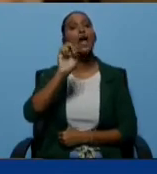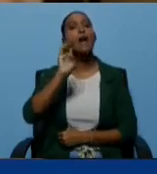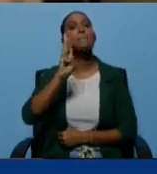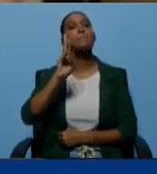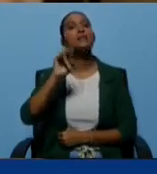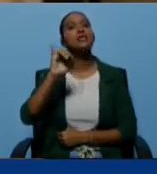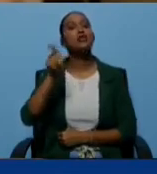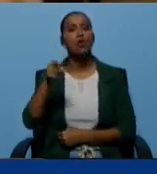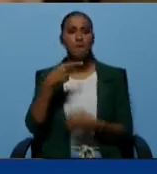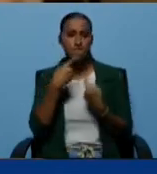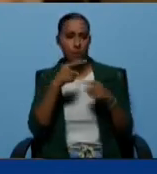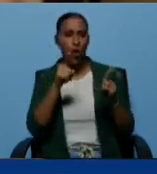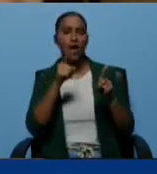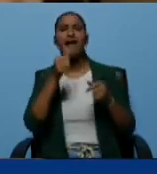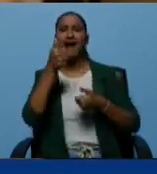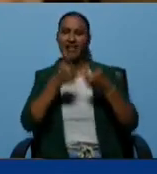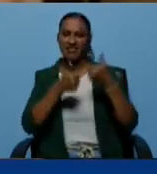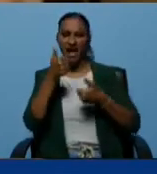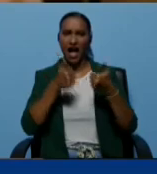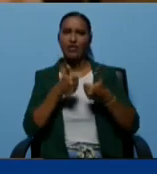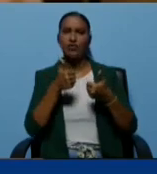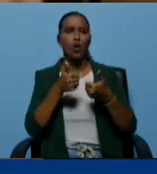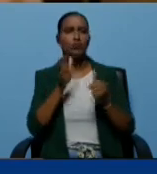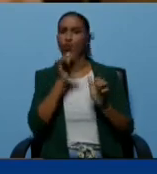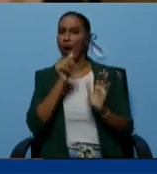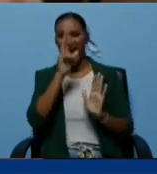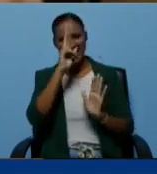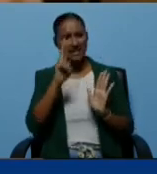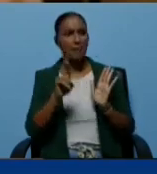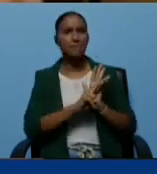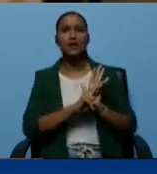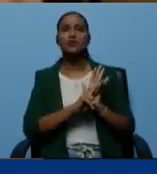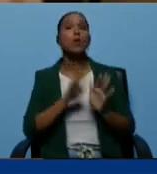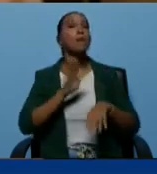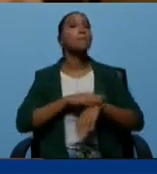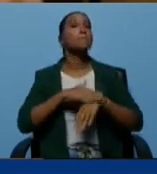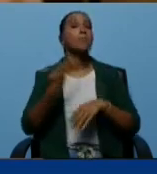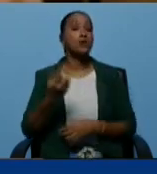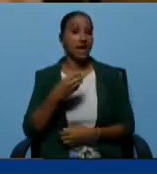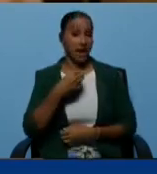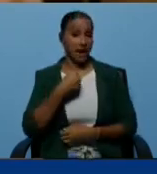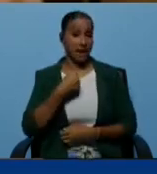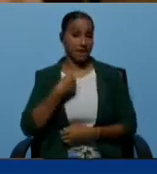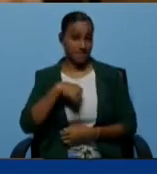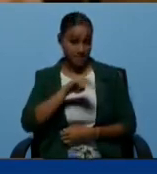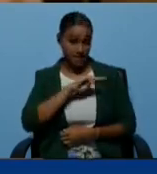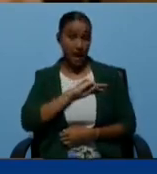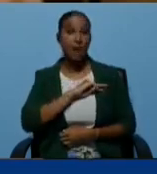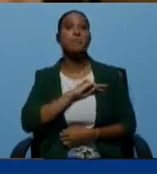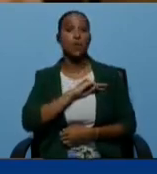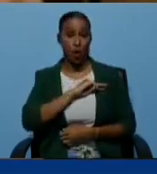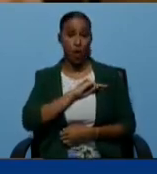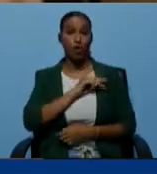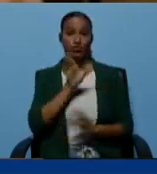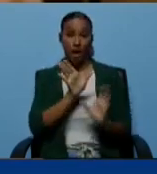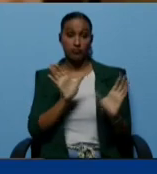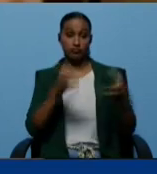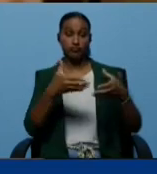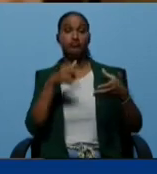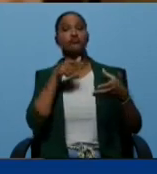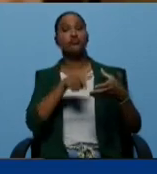evento comicial. Incluso, no podemos olvidar, un miembro de la Comisión Técnica de las Primarias de esa